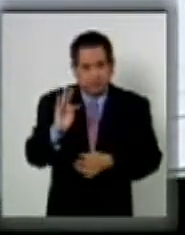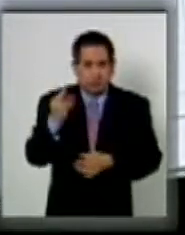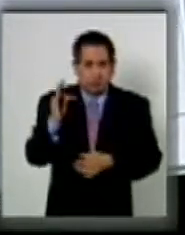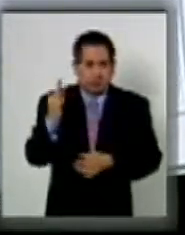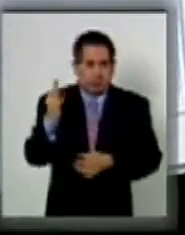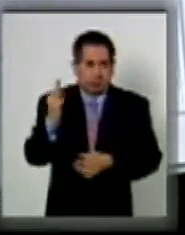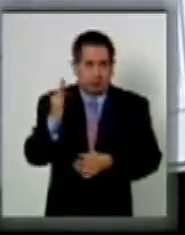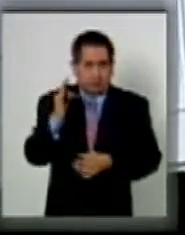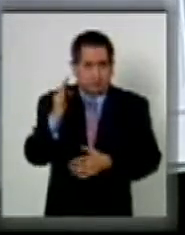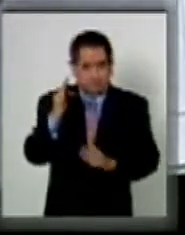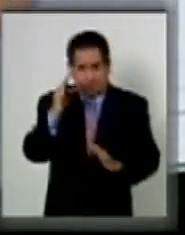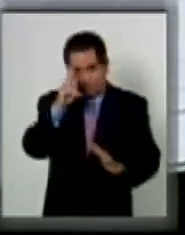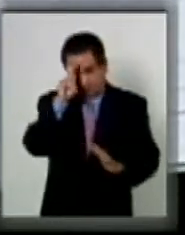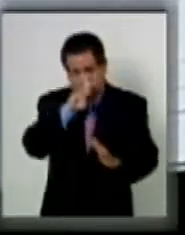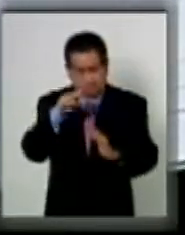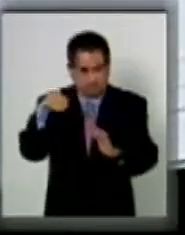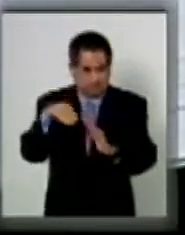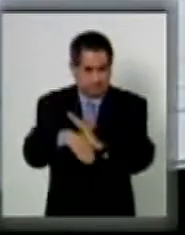dado.